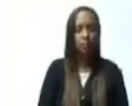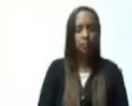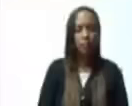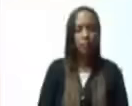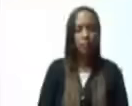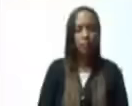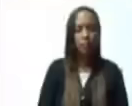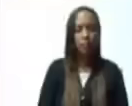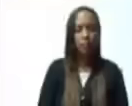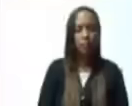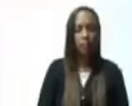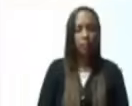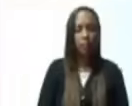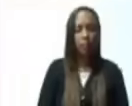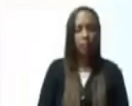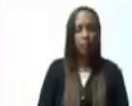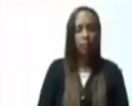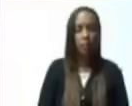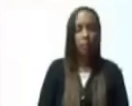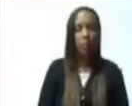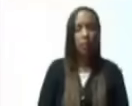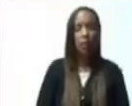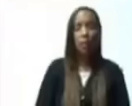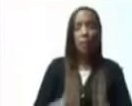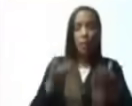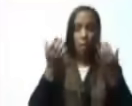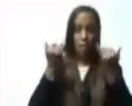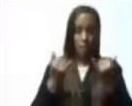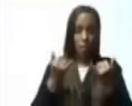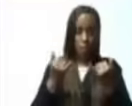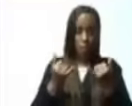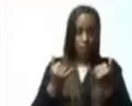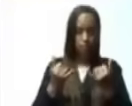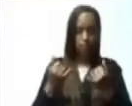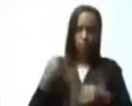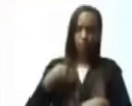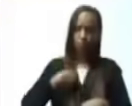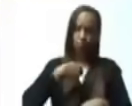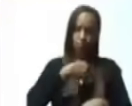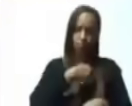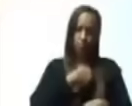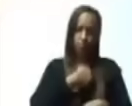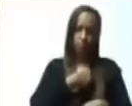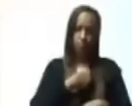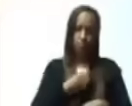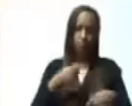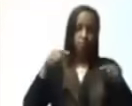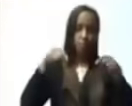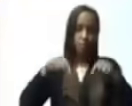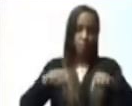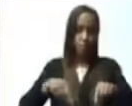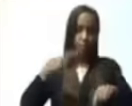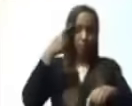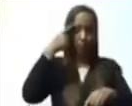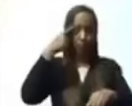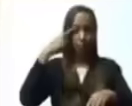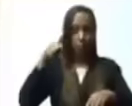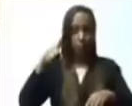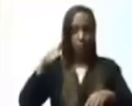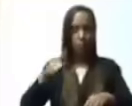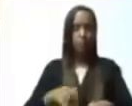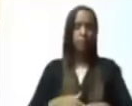conocer la ley de bonos que es una herramienta distinguido